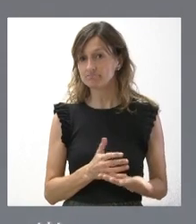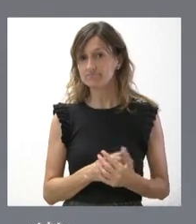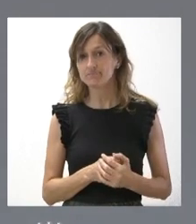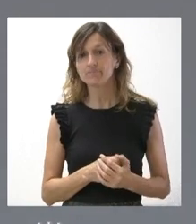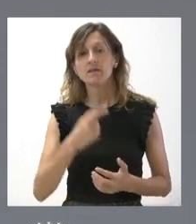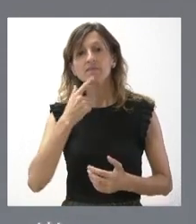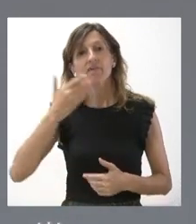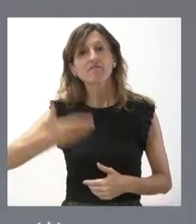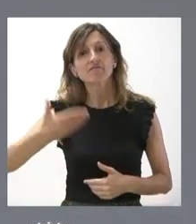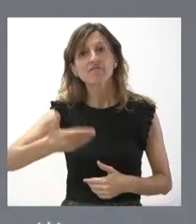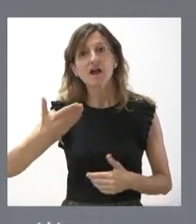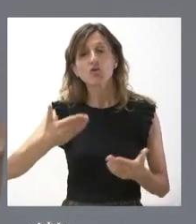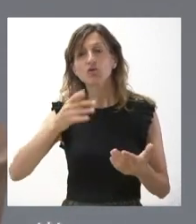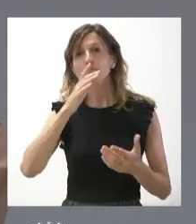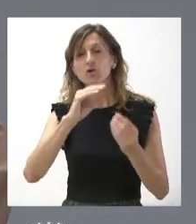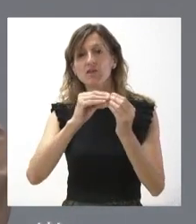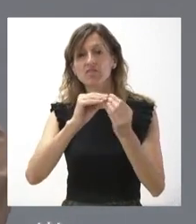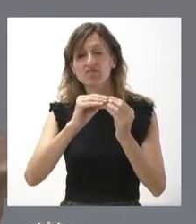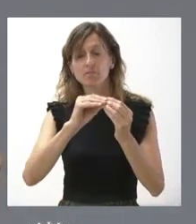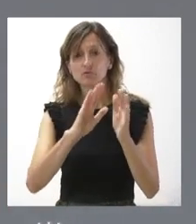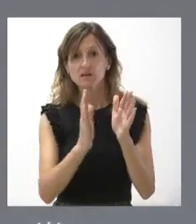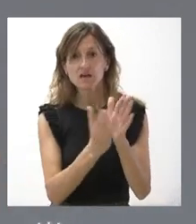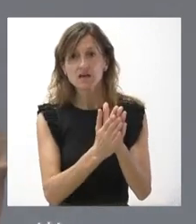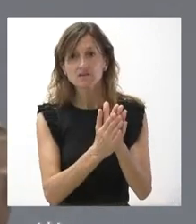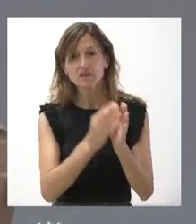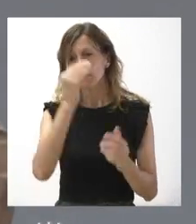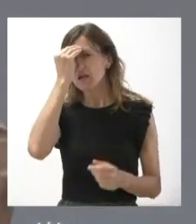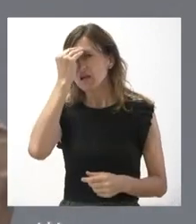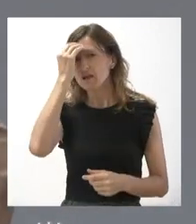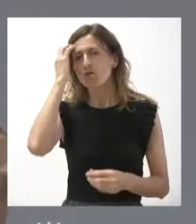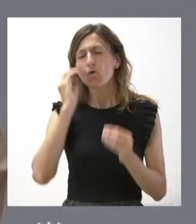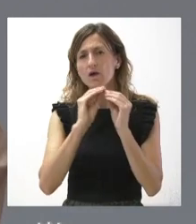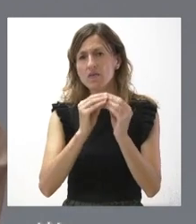ha sido valorado. Yo, cuando hicimos el expediente, creo que lo hicimos